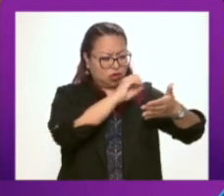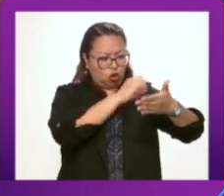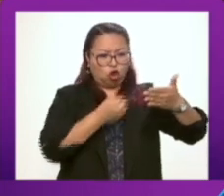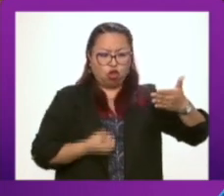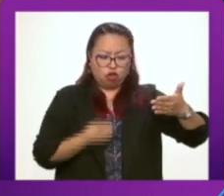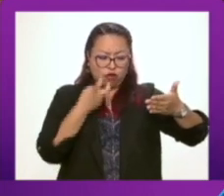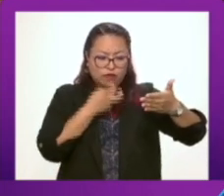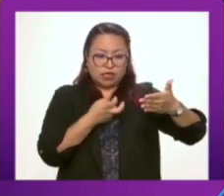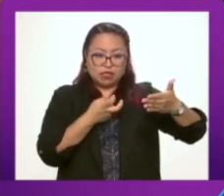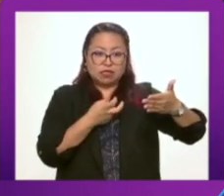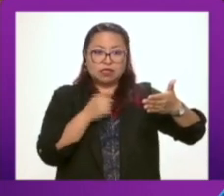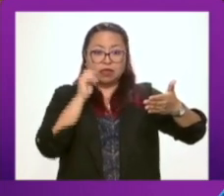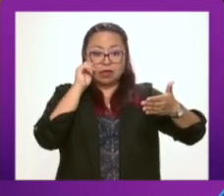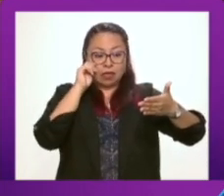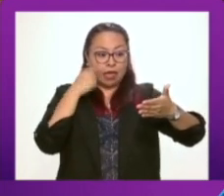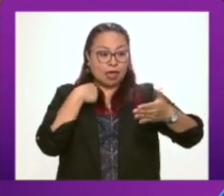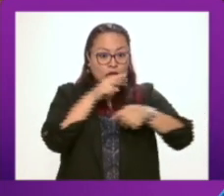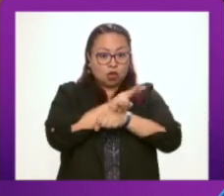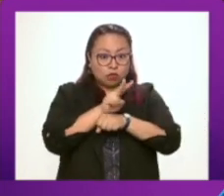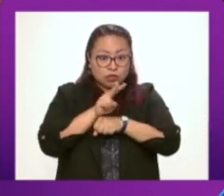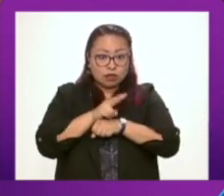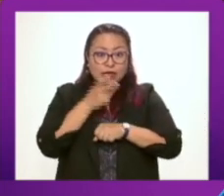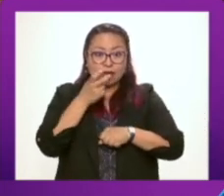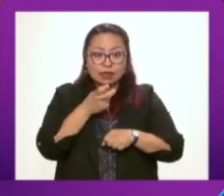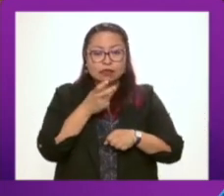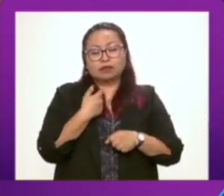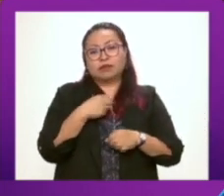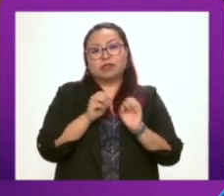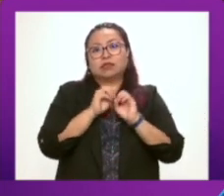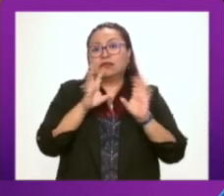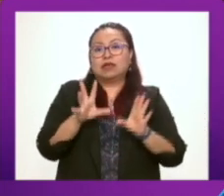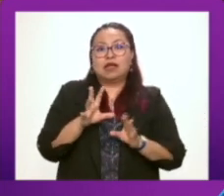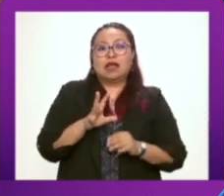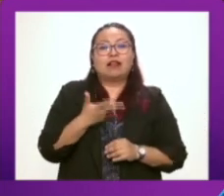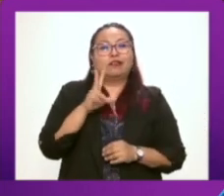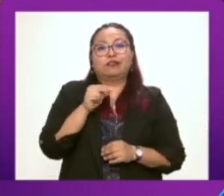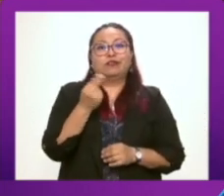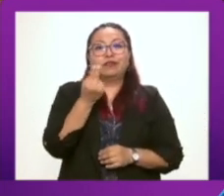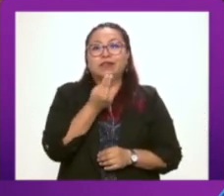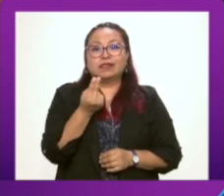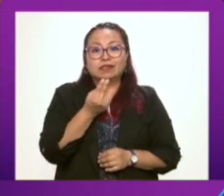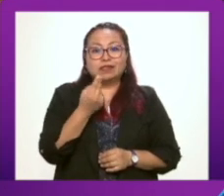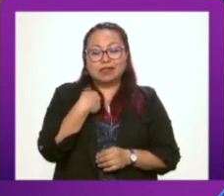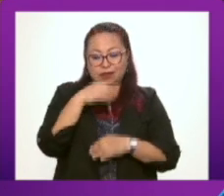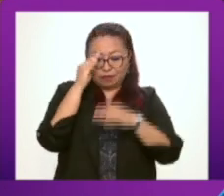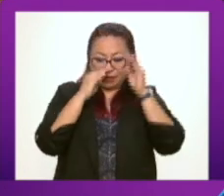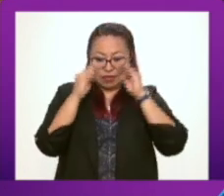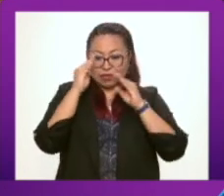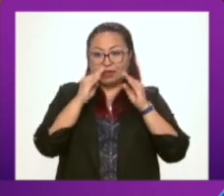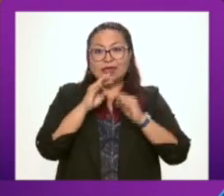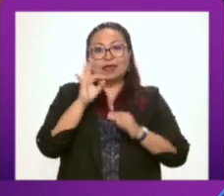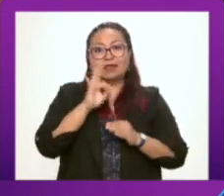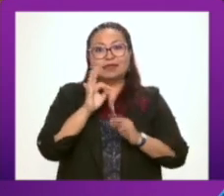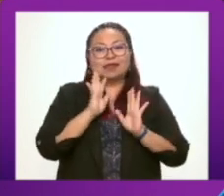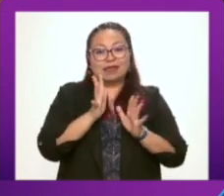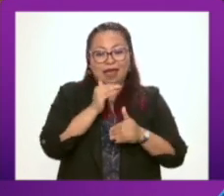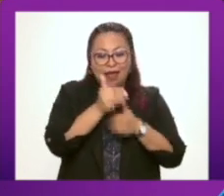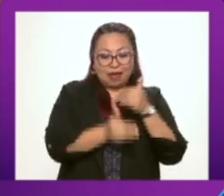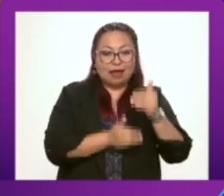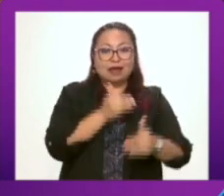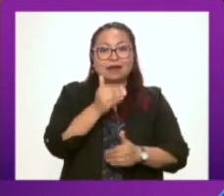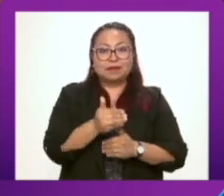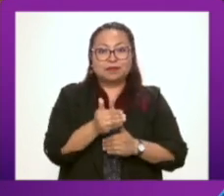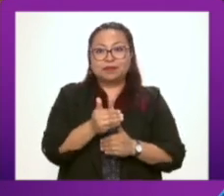solventación de Las observaciones pues evidentemente no podría considerarse como una etapa del procedimiento